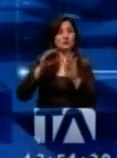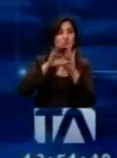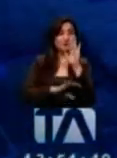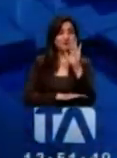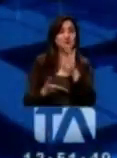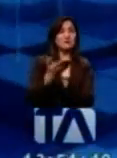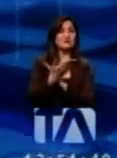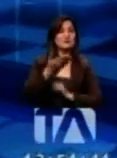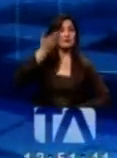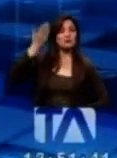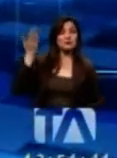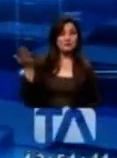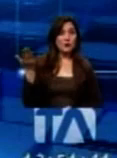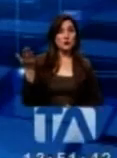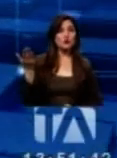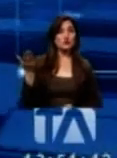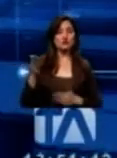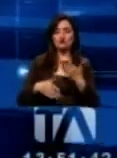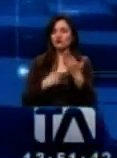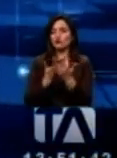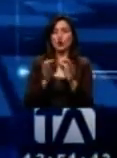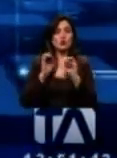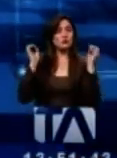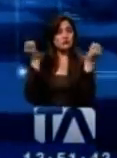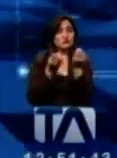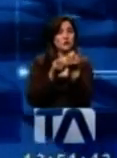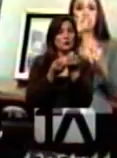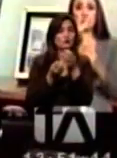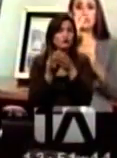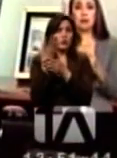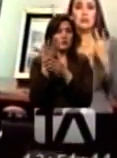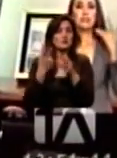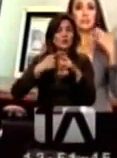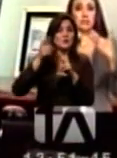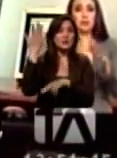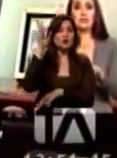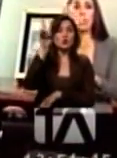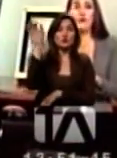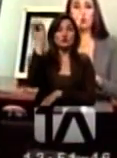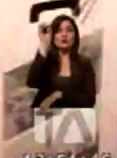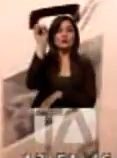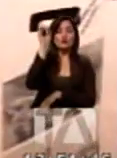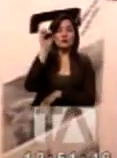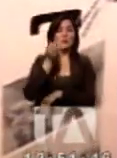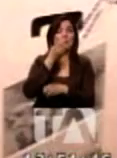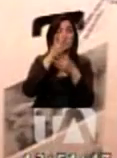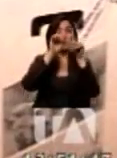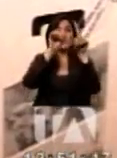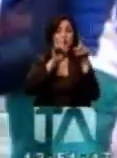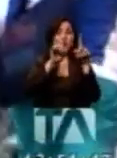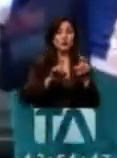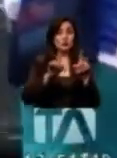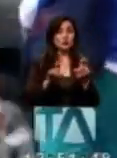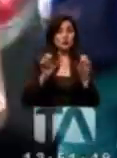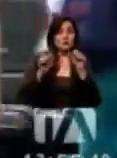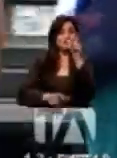Constitucional, y Manuel Viteri, también han formado parte del organismo desde su creación. El 12 de octubre el presidente dará a conocer las preguntas a